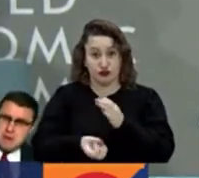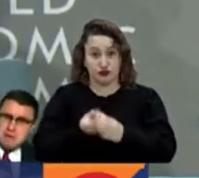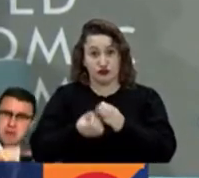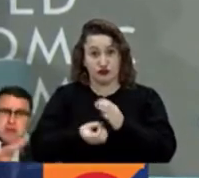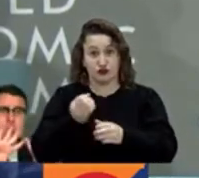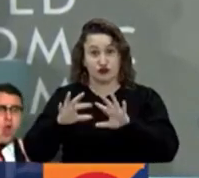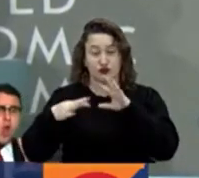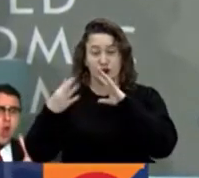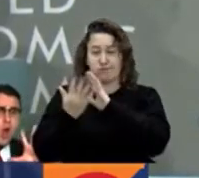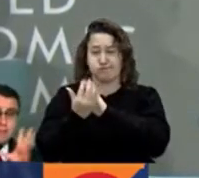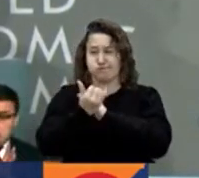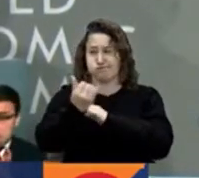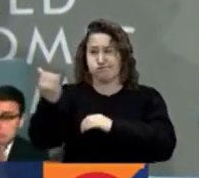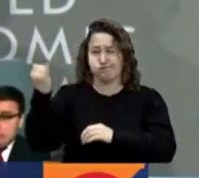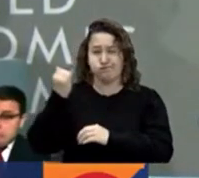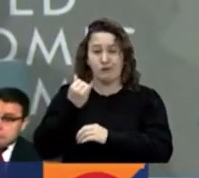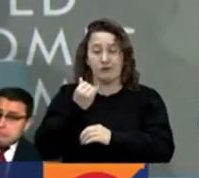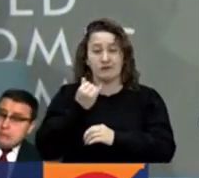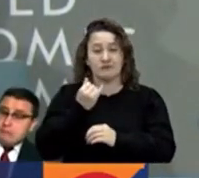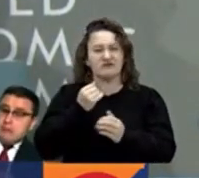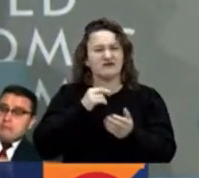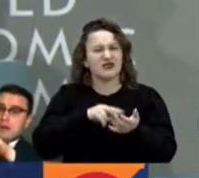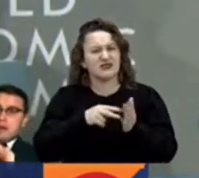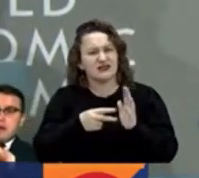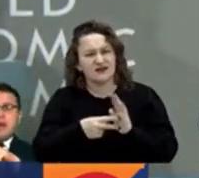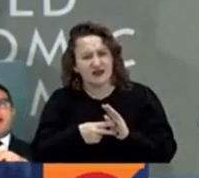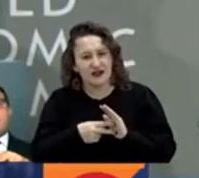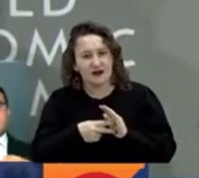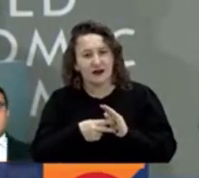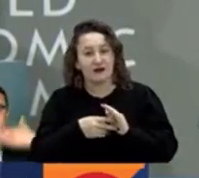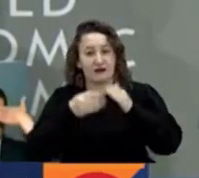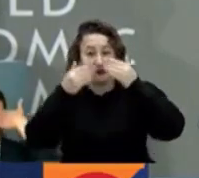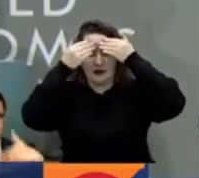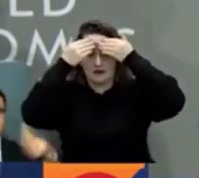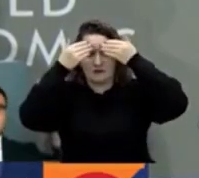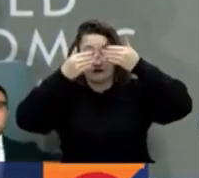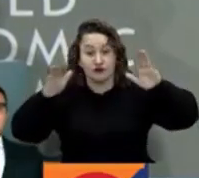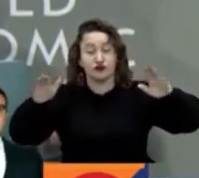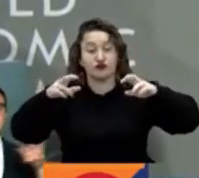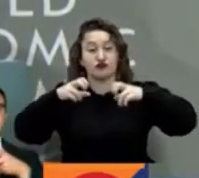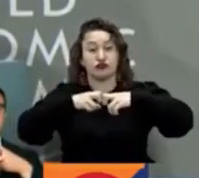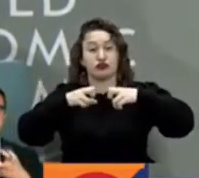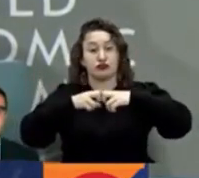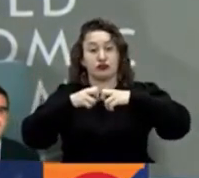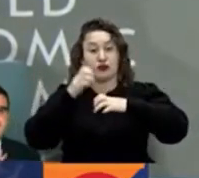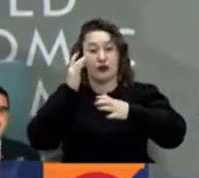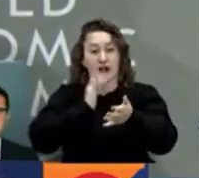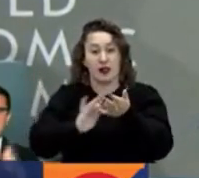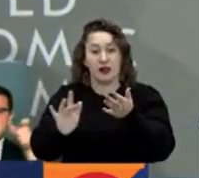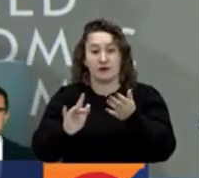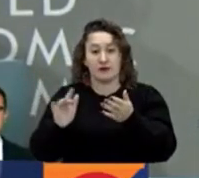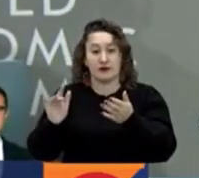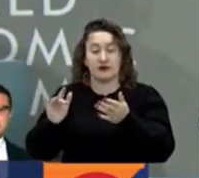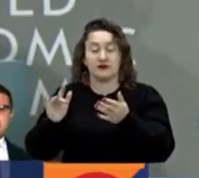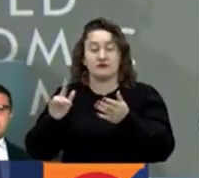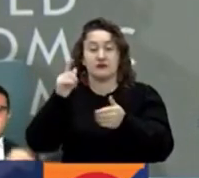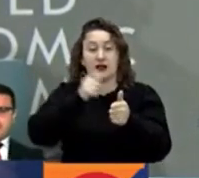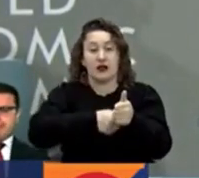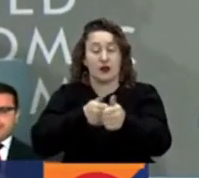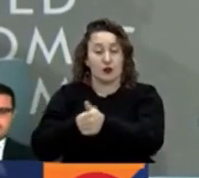planeta implica democratizar la generación de energías limpias en cada habitante de la